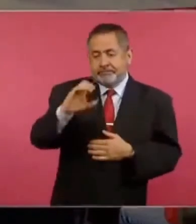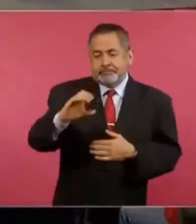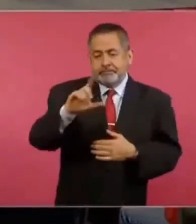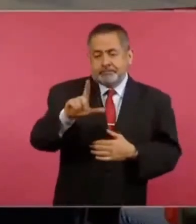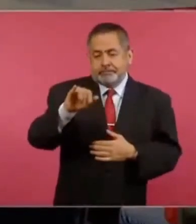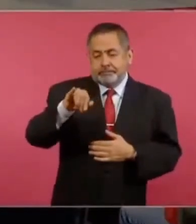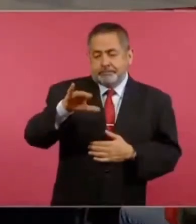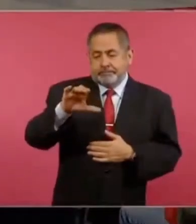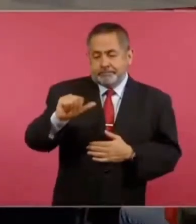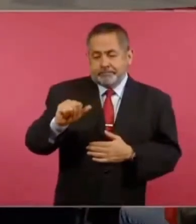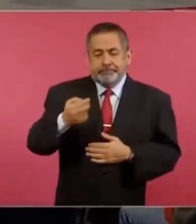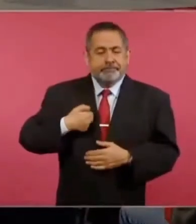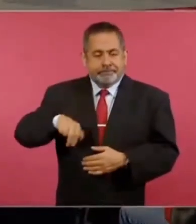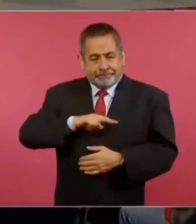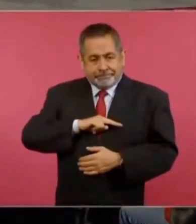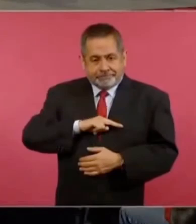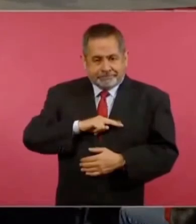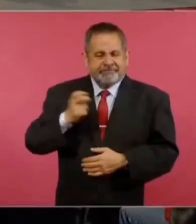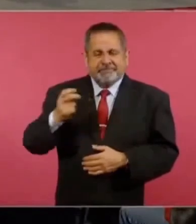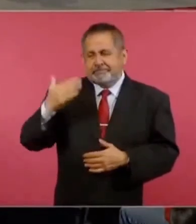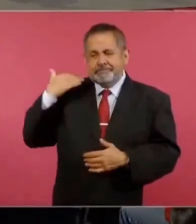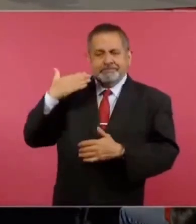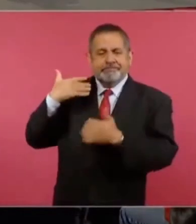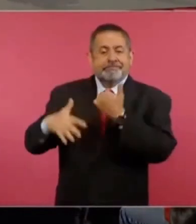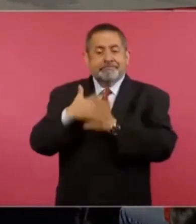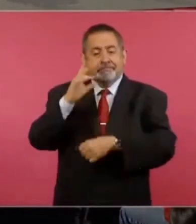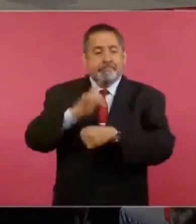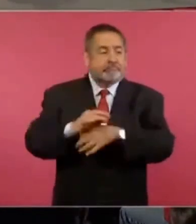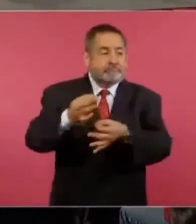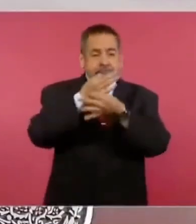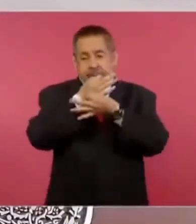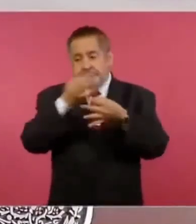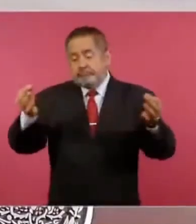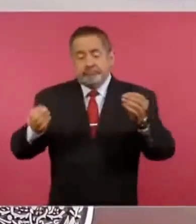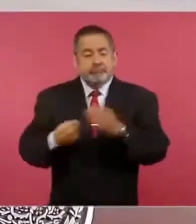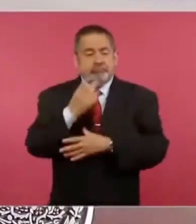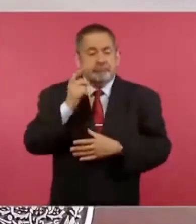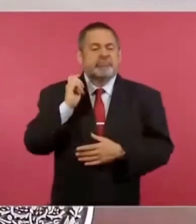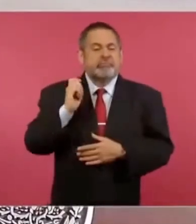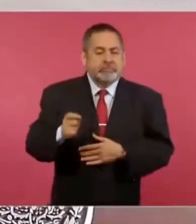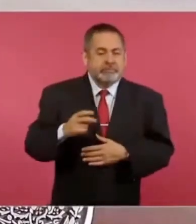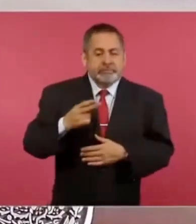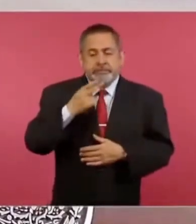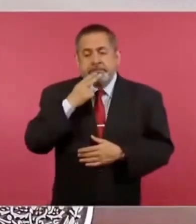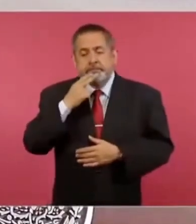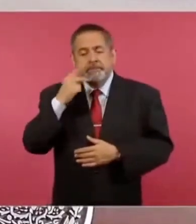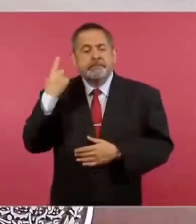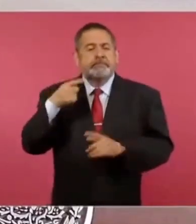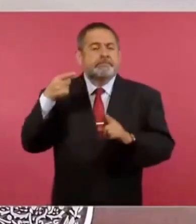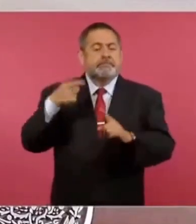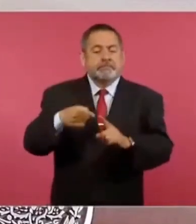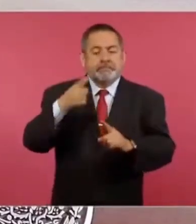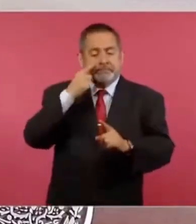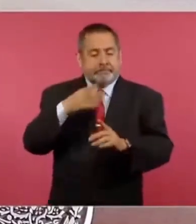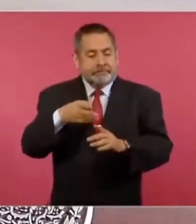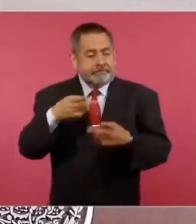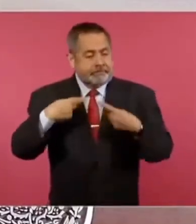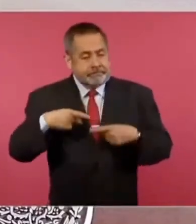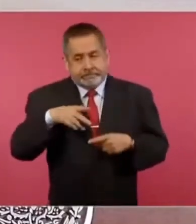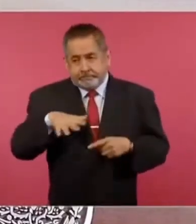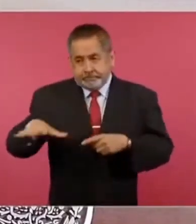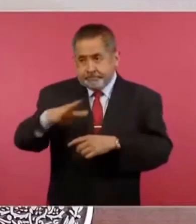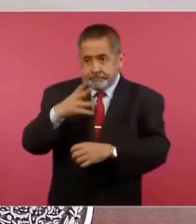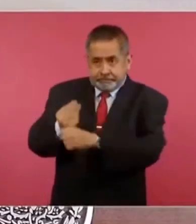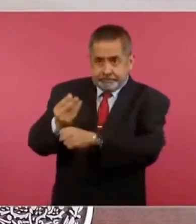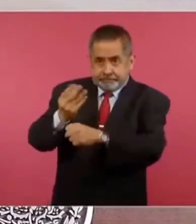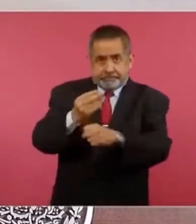días anunciamos aquí, lo que busca es mejorar las condiciones tanto de la